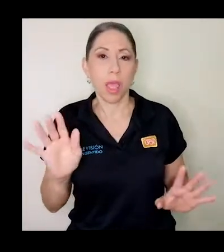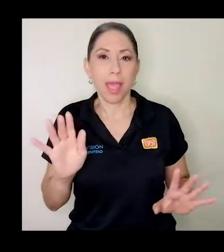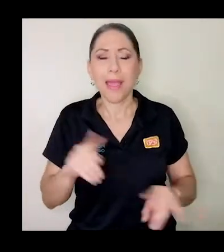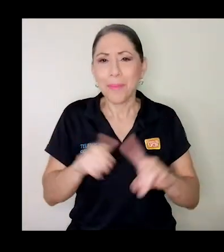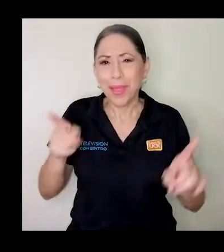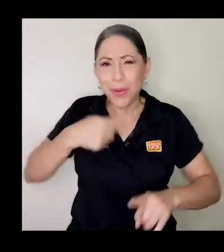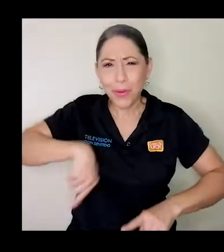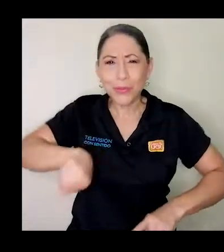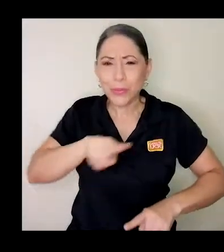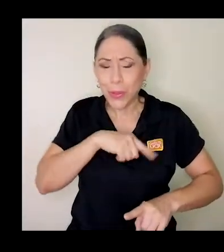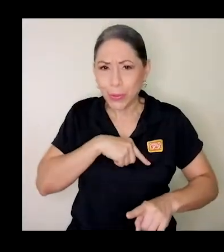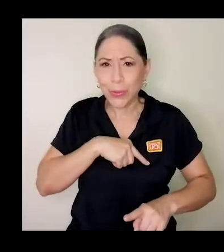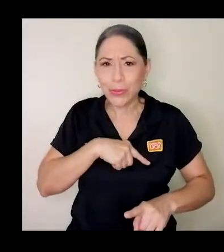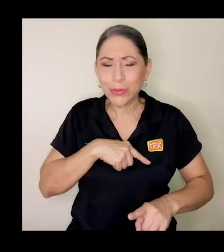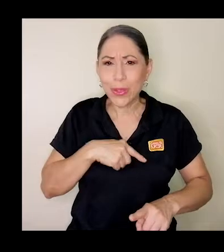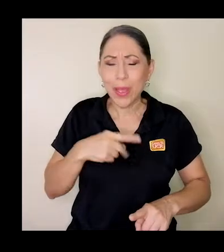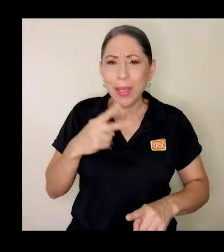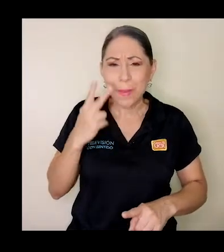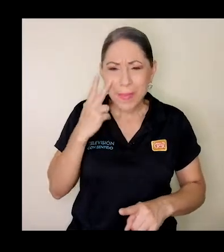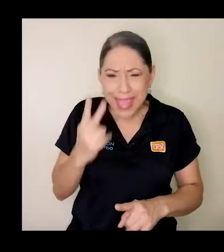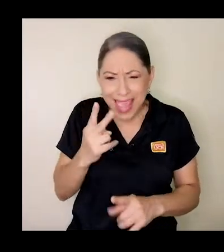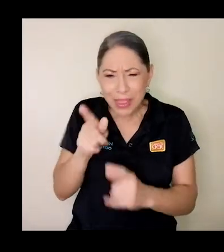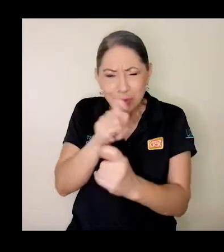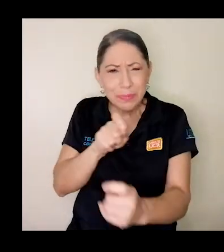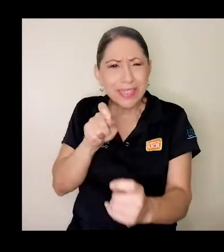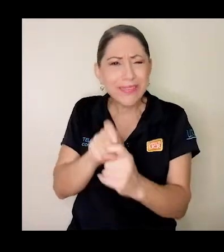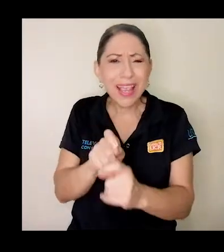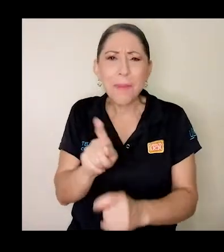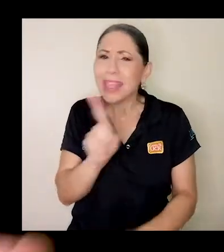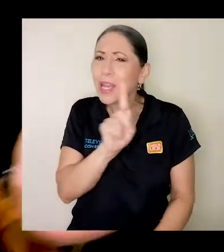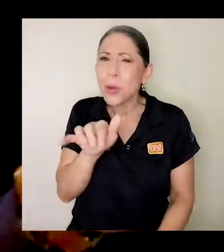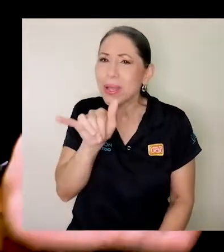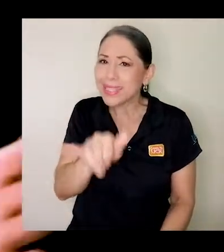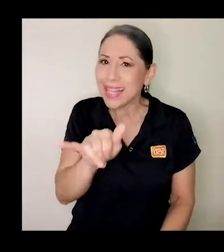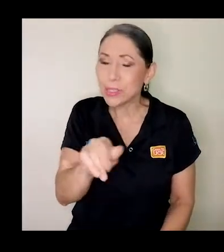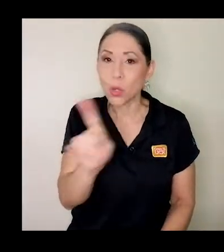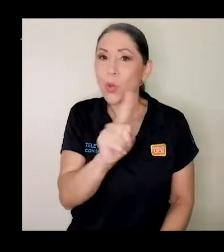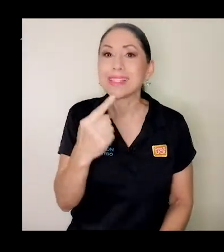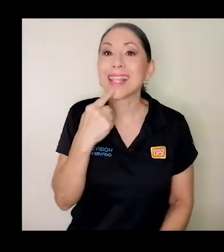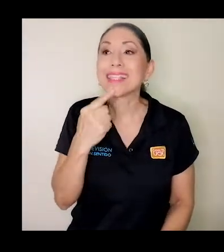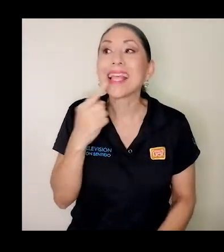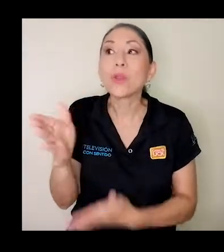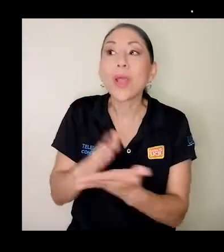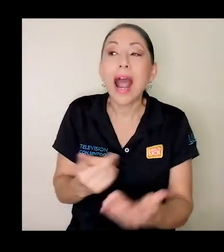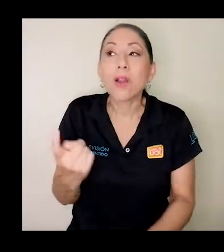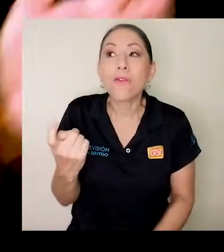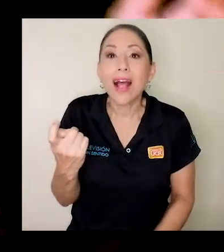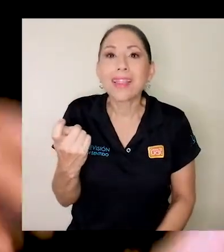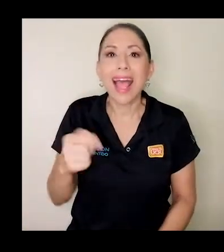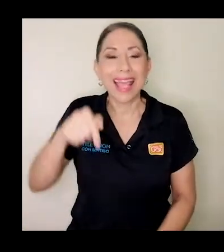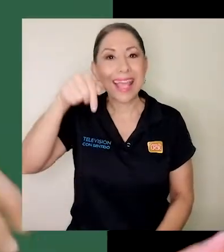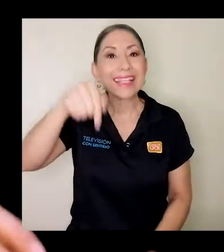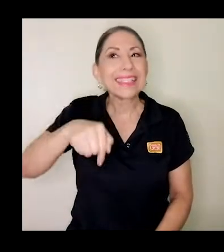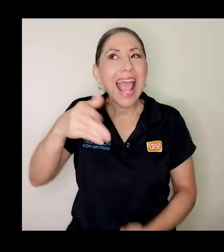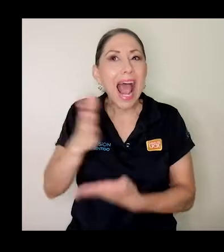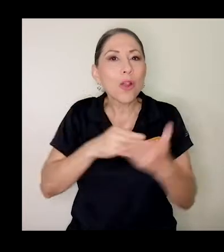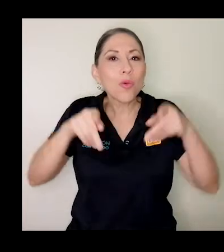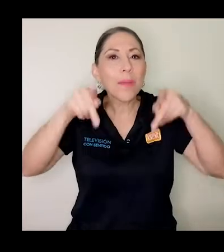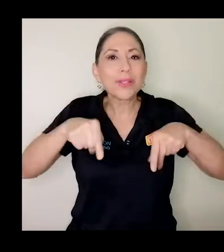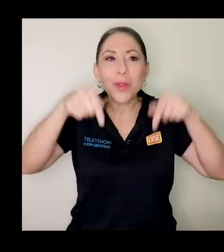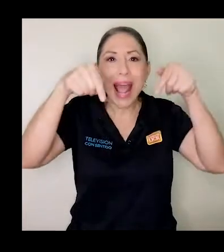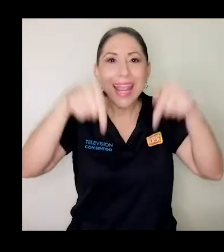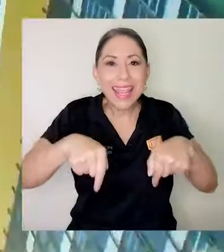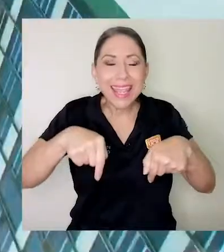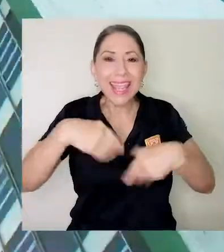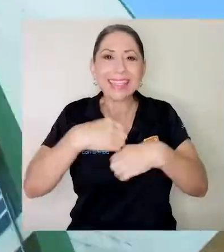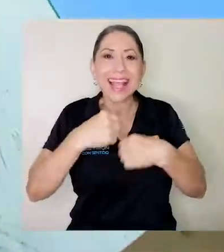viendo la lectura de la letra, no es eso, o sea, no están diciendo que hay un faltante, es que alguien aquí está siendo el